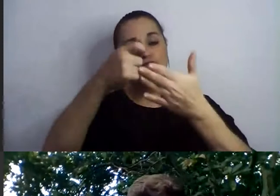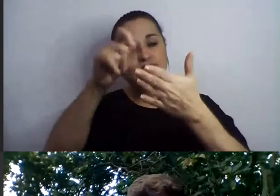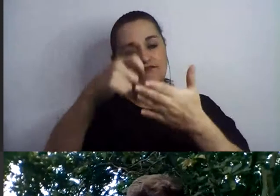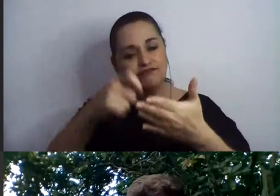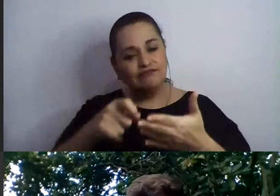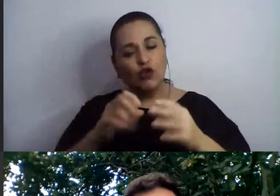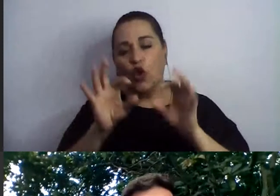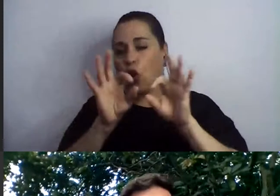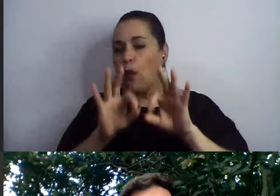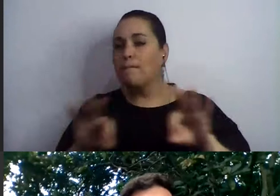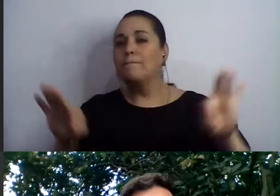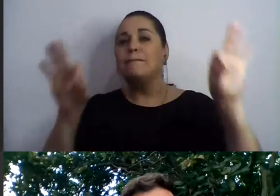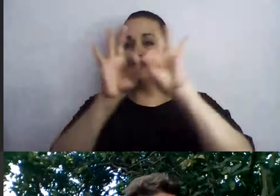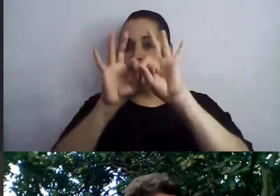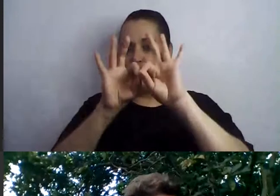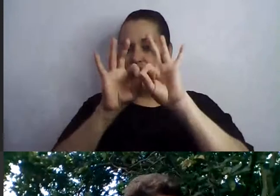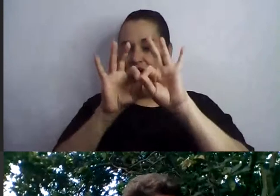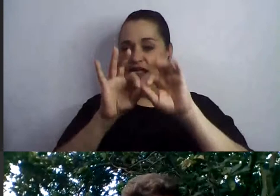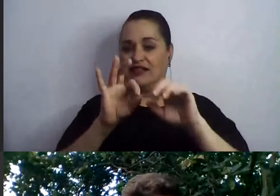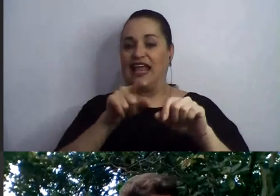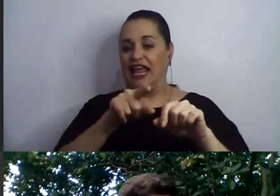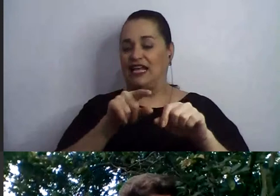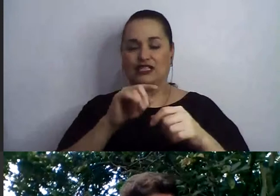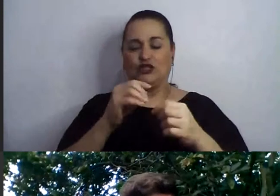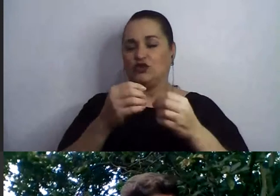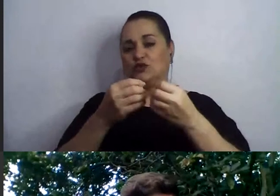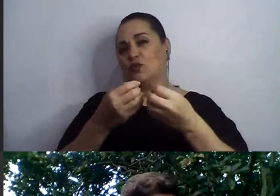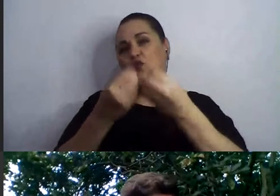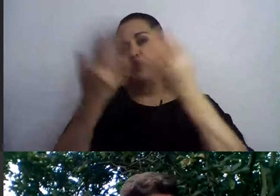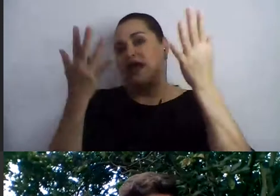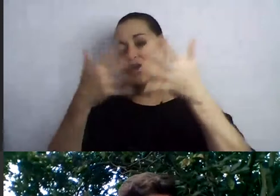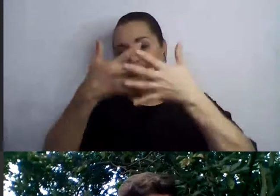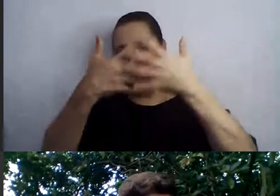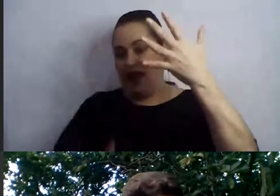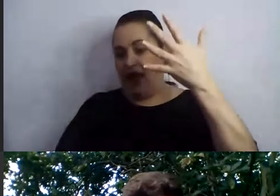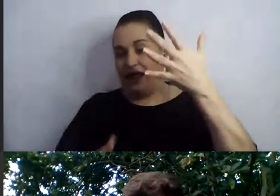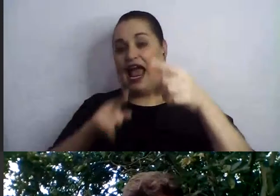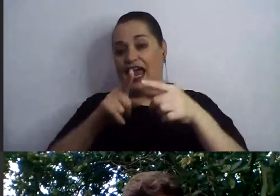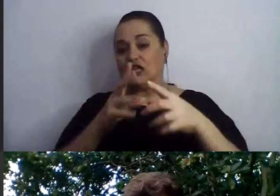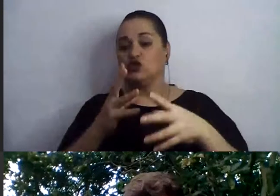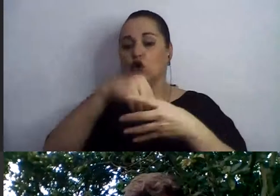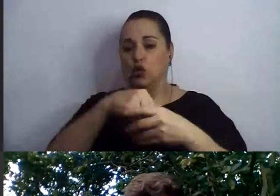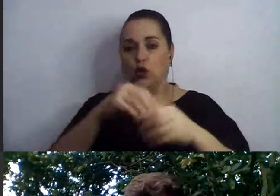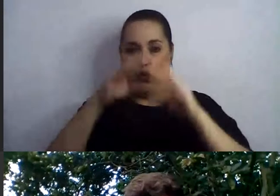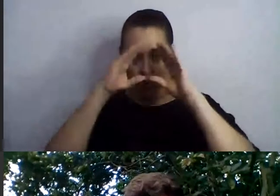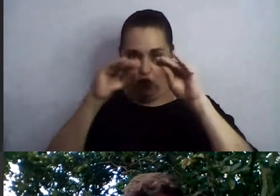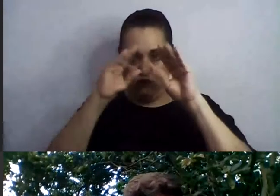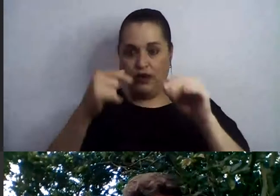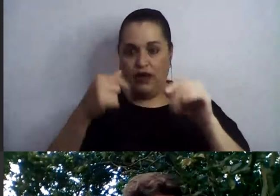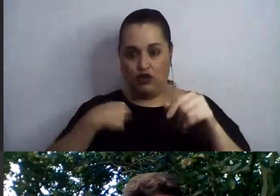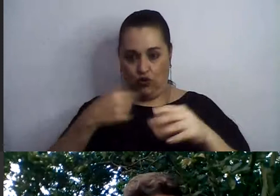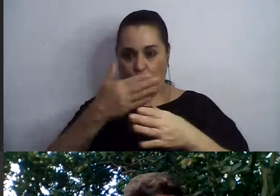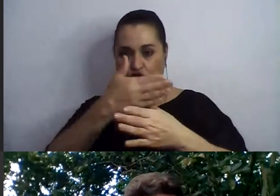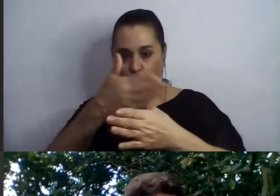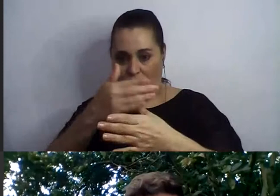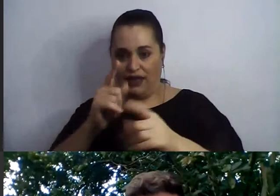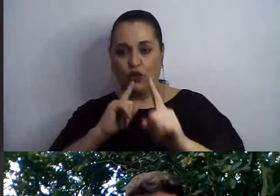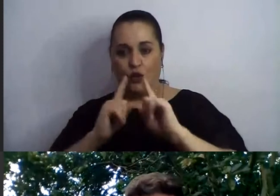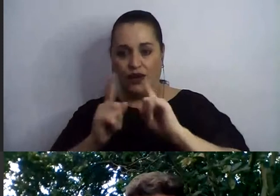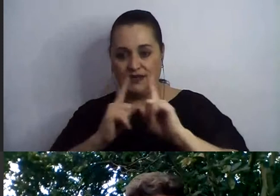relevantes puesto que era toda una publicación pero fue incluido en el informe que les estoy compartiendo igual en el chat